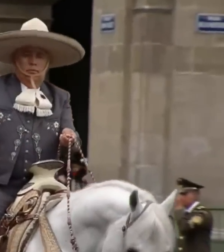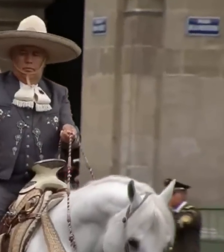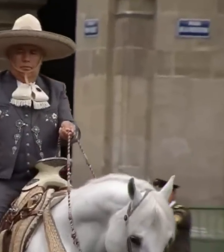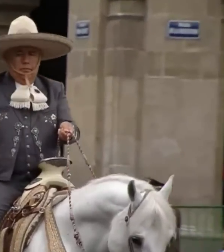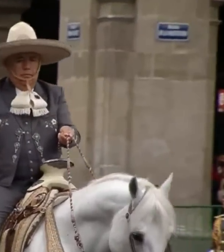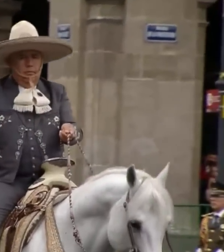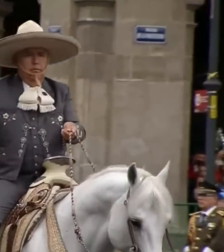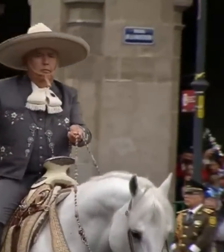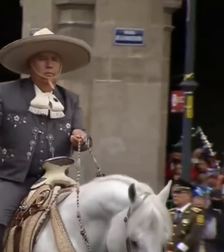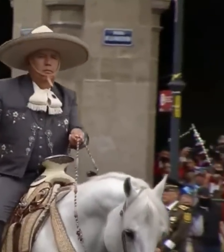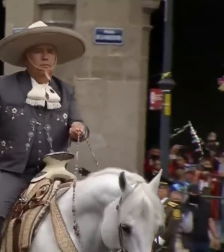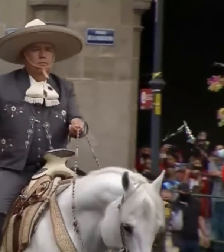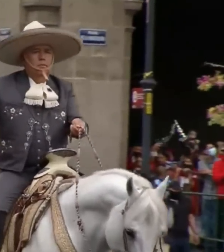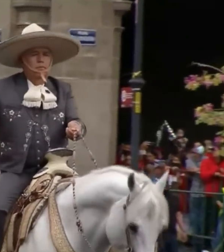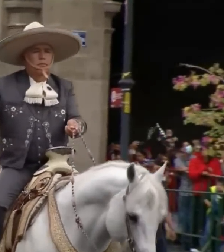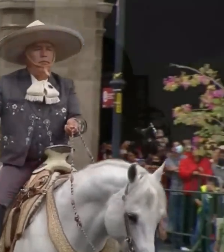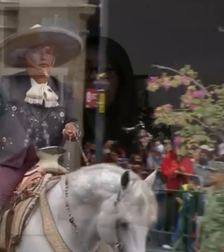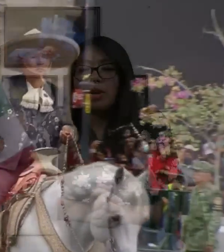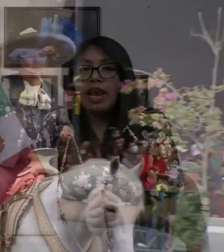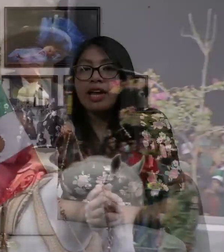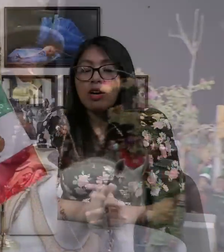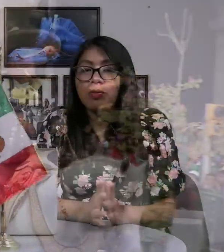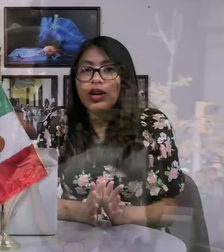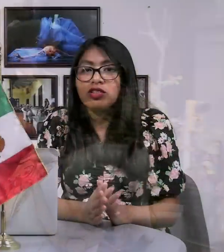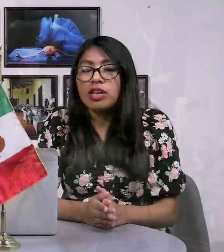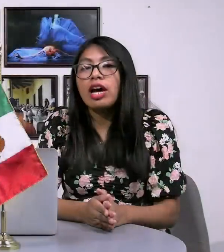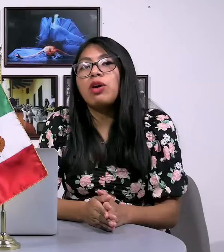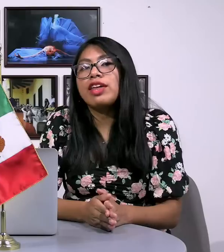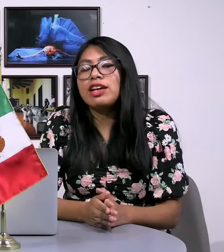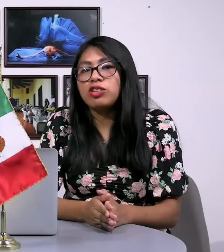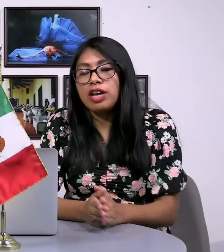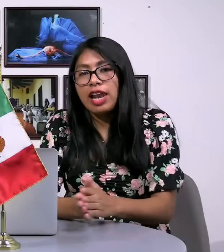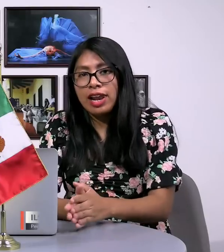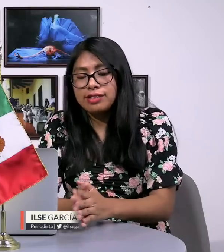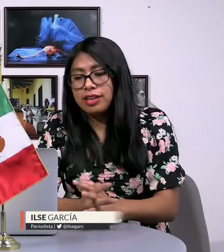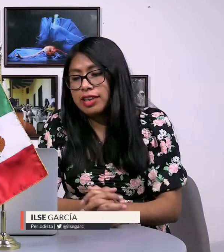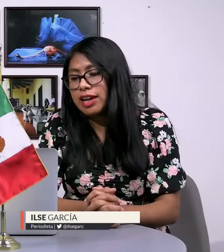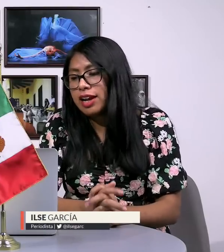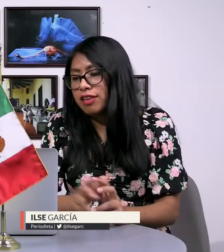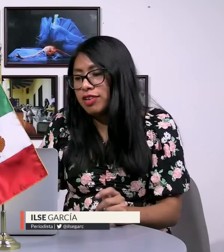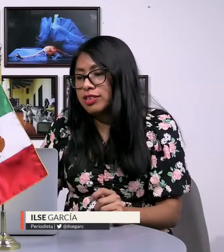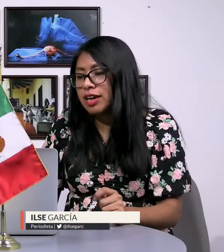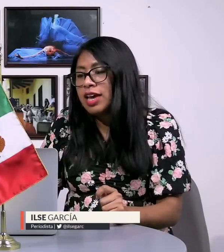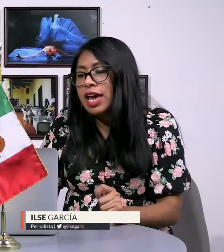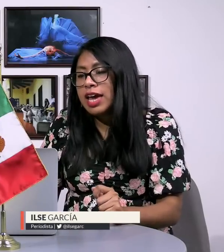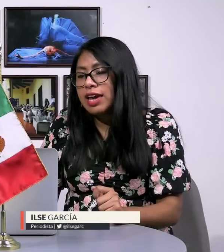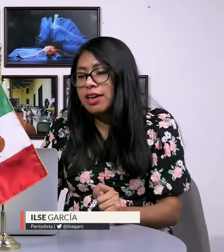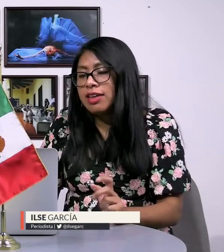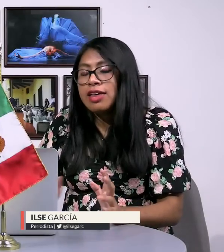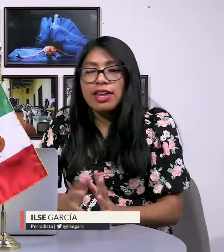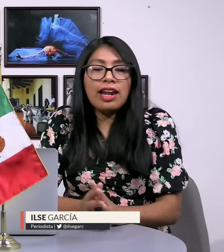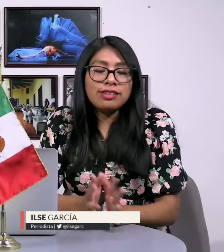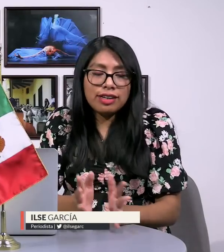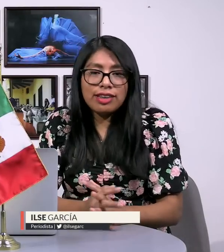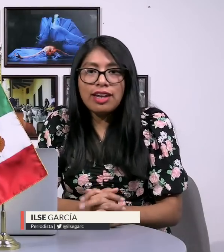muy importante en este marco de la discusión sobre la incorporación de la Guardia Nacional a la Secretaría de la Defensa,